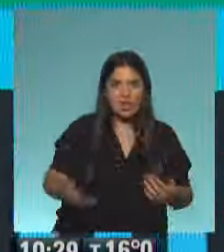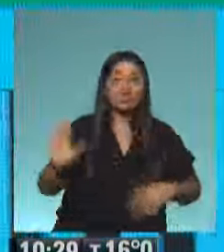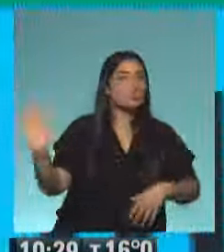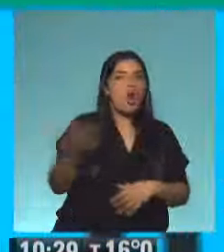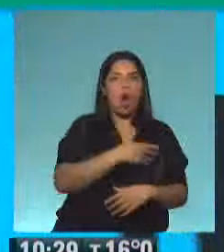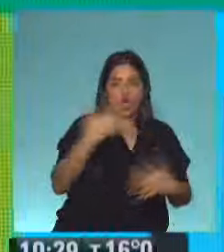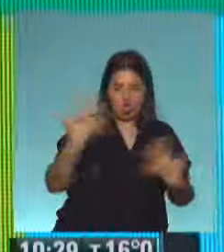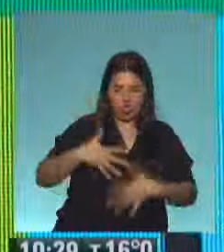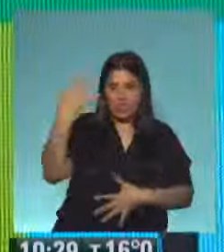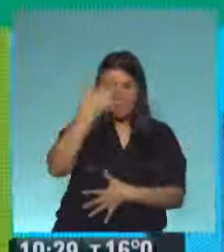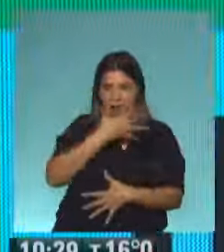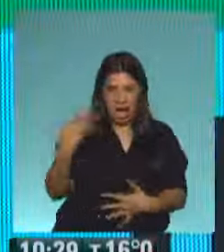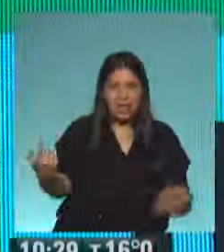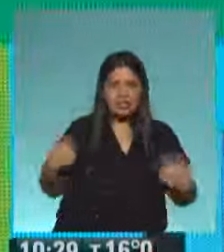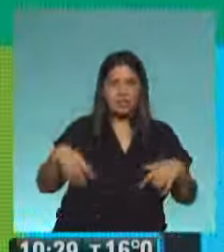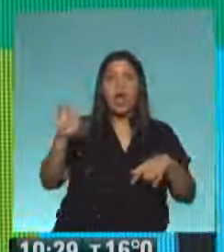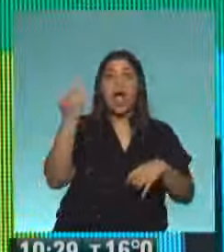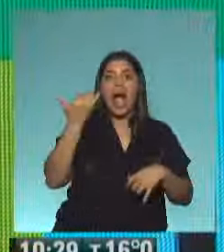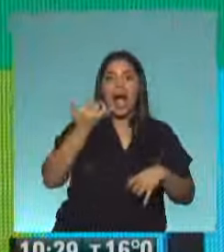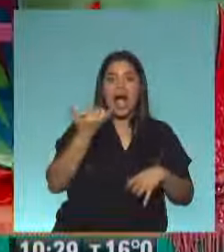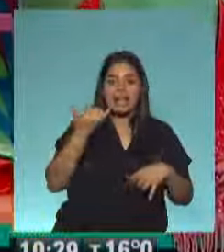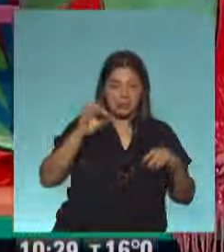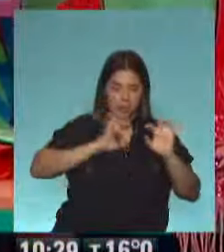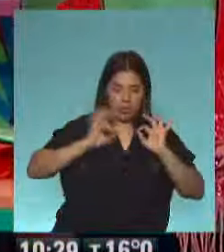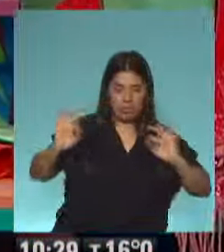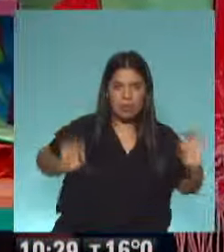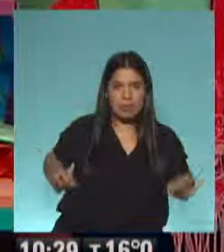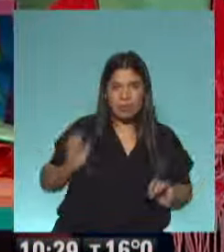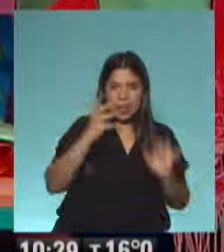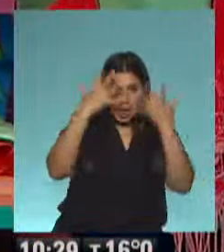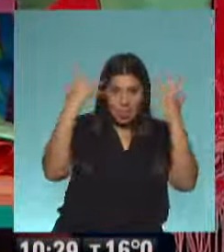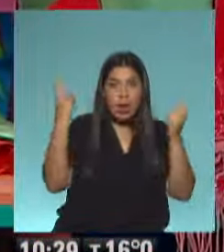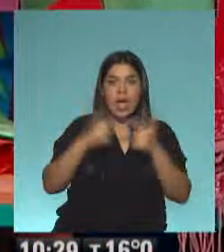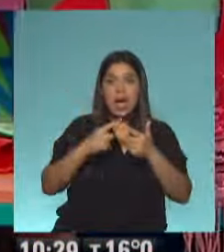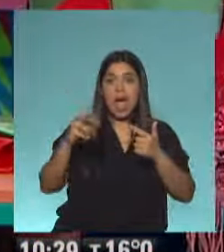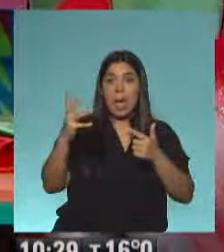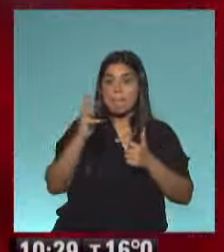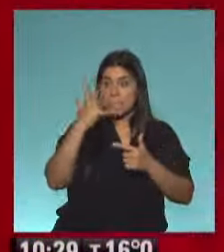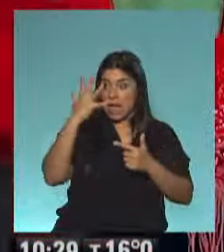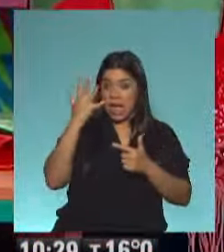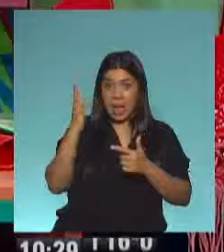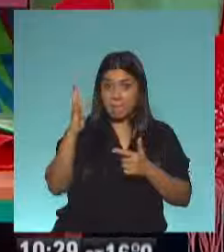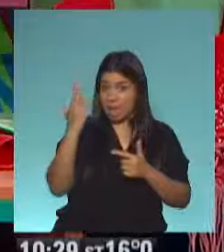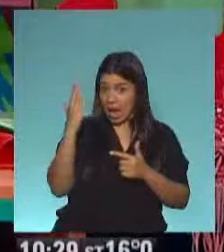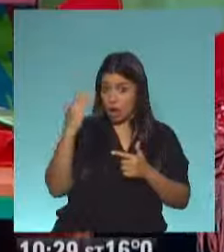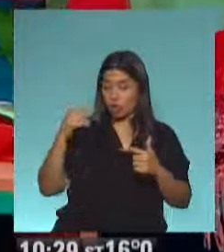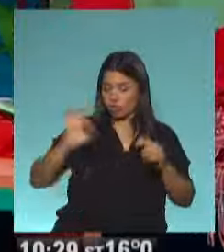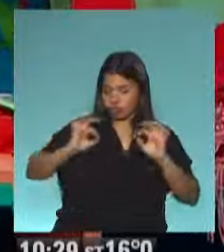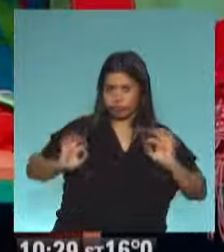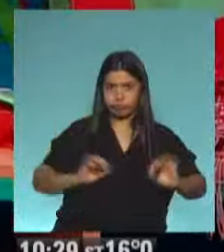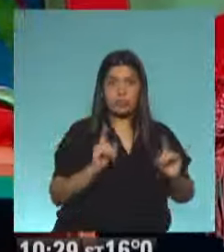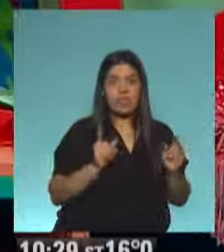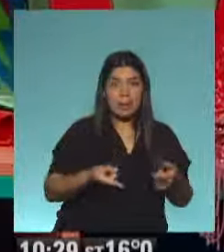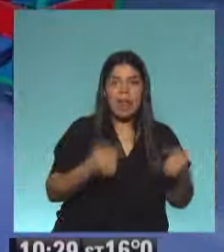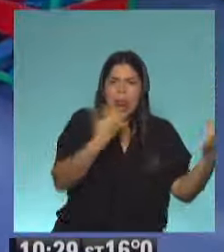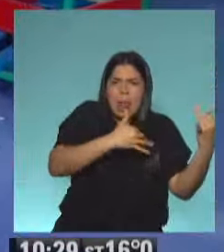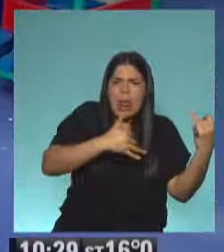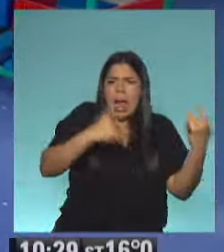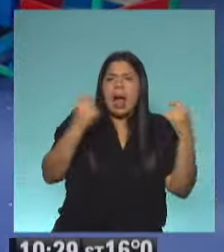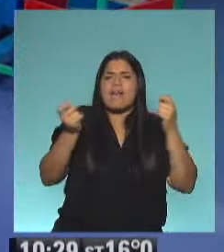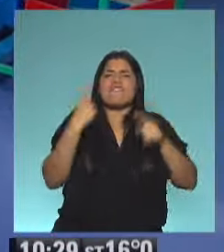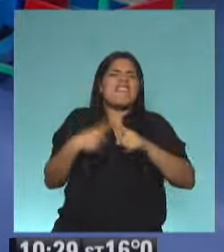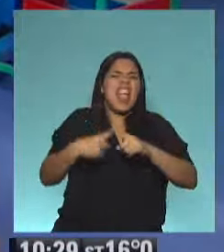Con trajes de lentejuelas, espejos y plumas. Y comienza el alboroto, la música de erques, cajas, bombos, charangos. Fiesta,